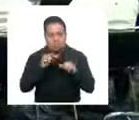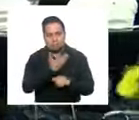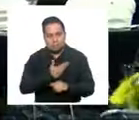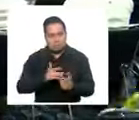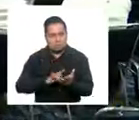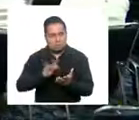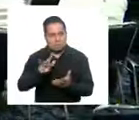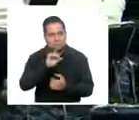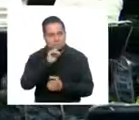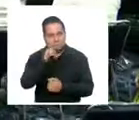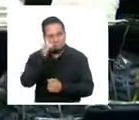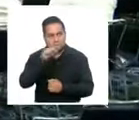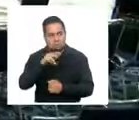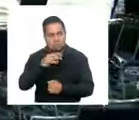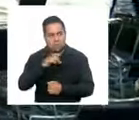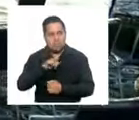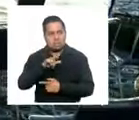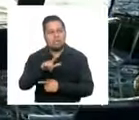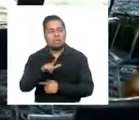muchas gracias, a